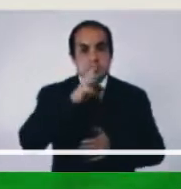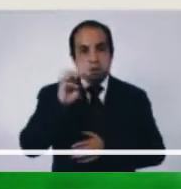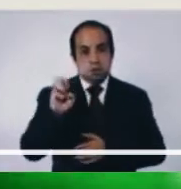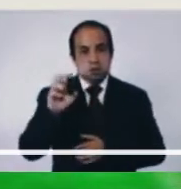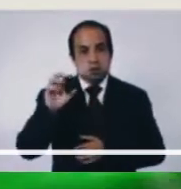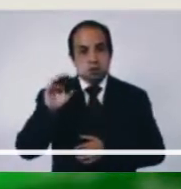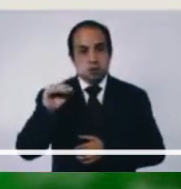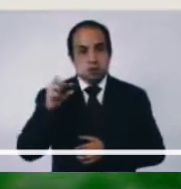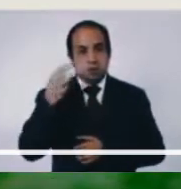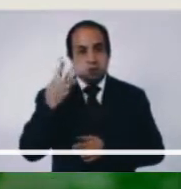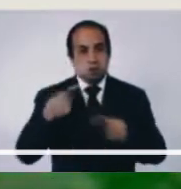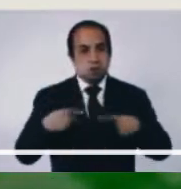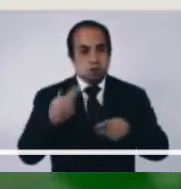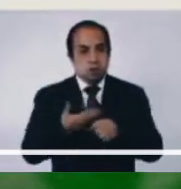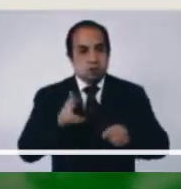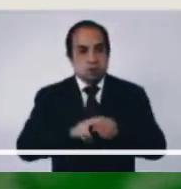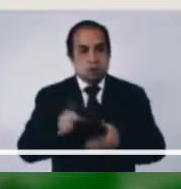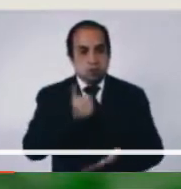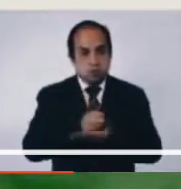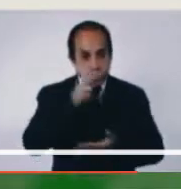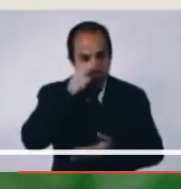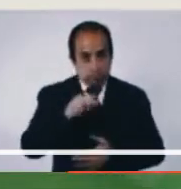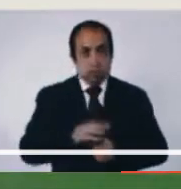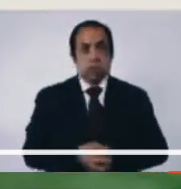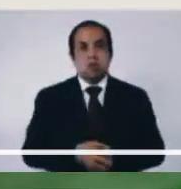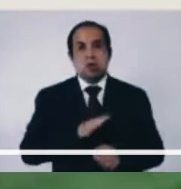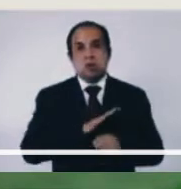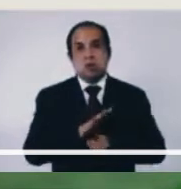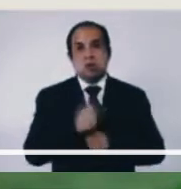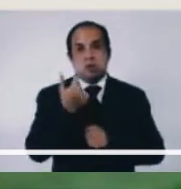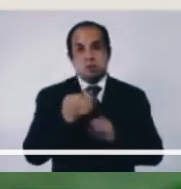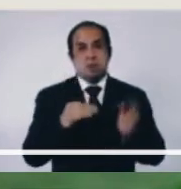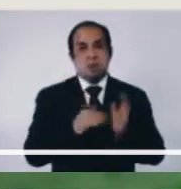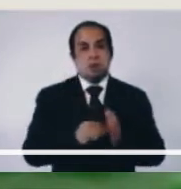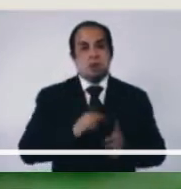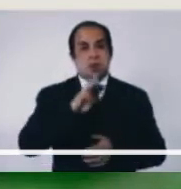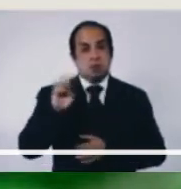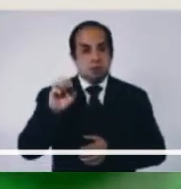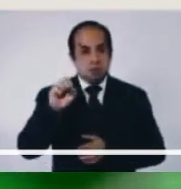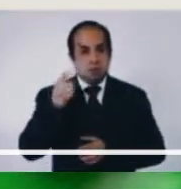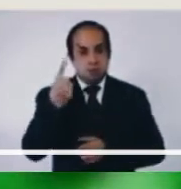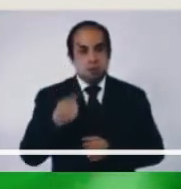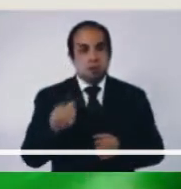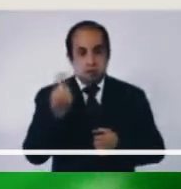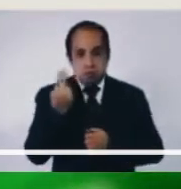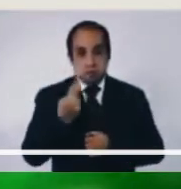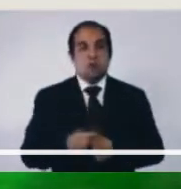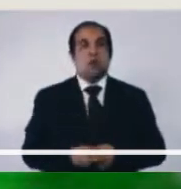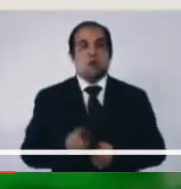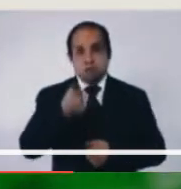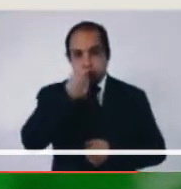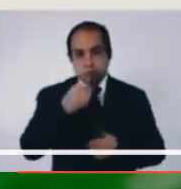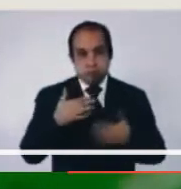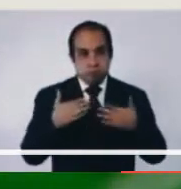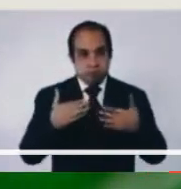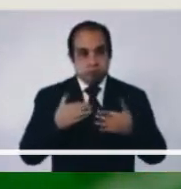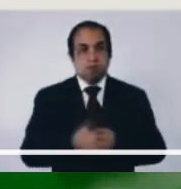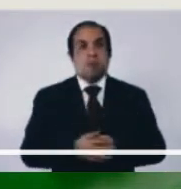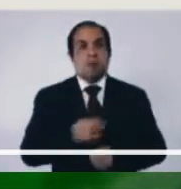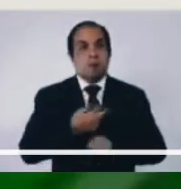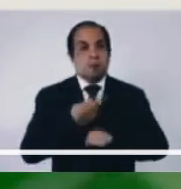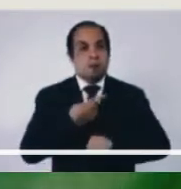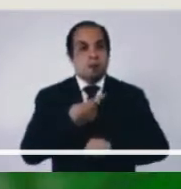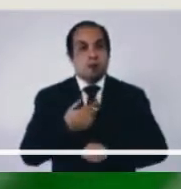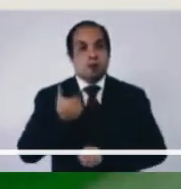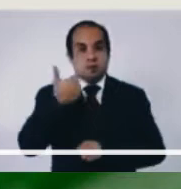4.393 personas hospitalizadas en la Ciudad de México, de las cuales 1.361 requieren un ventilador. Nuestro máximo